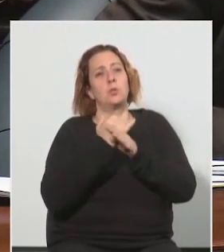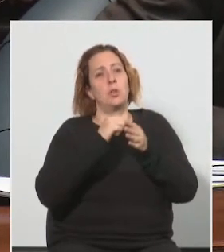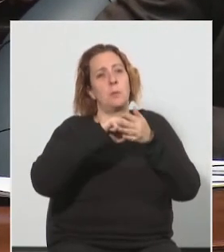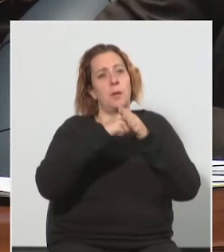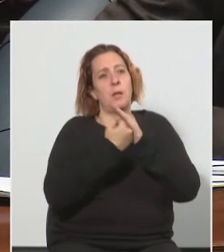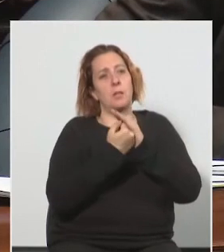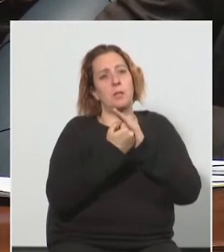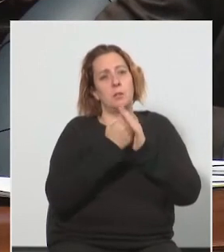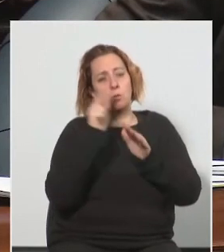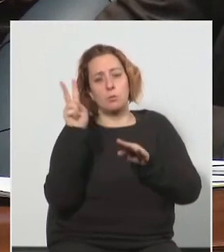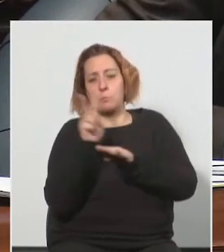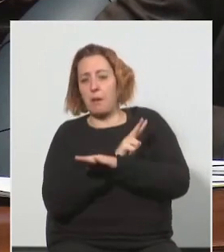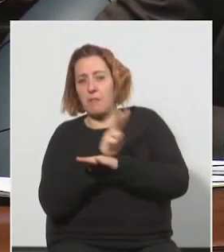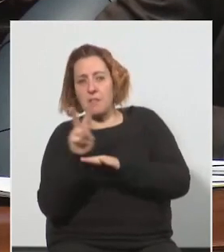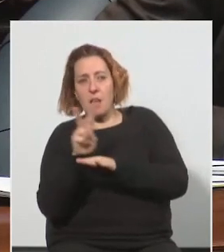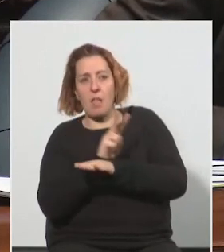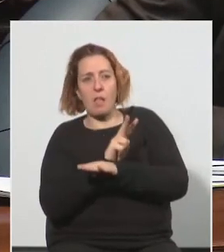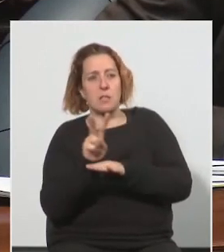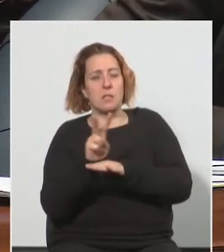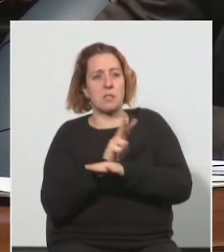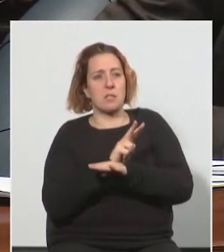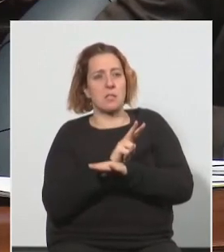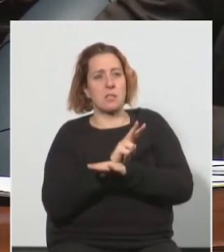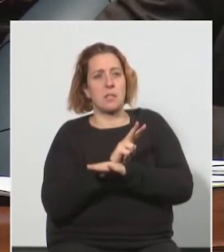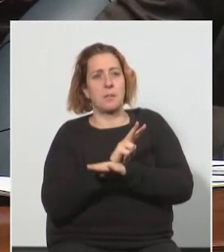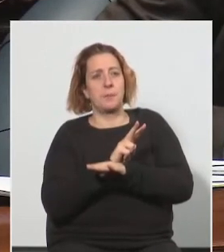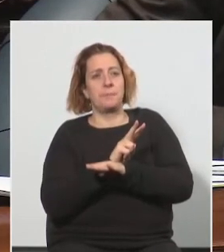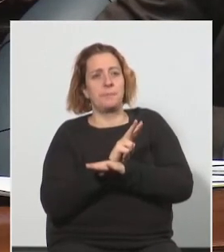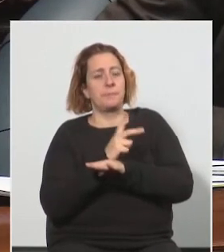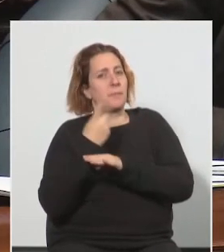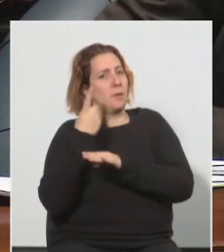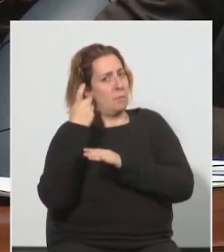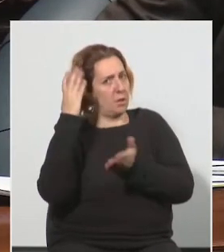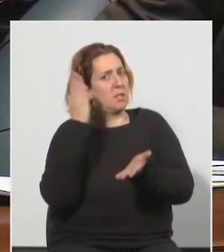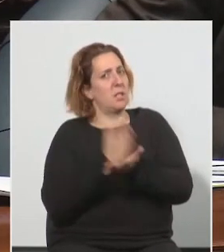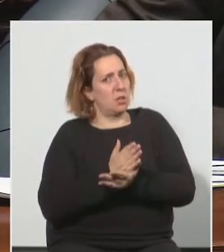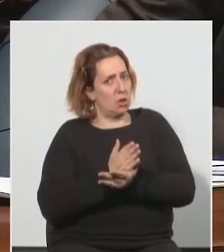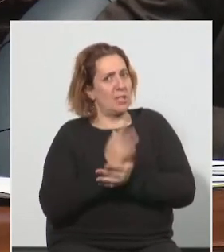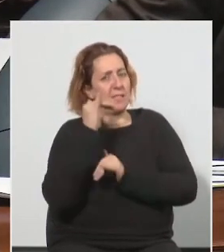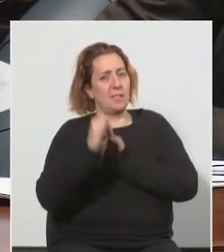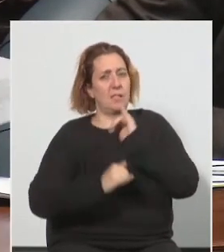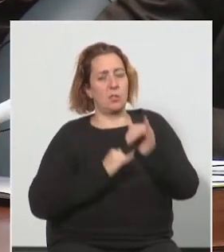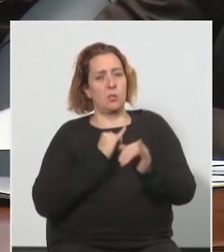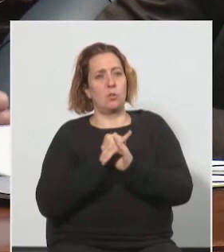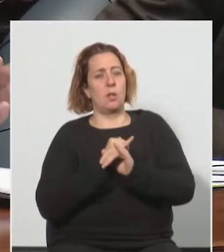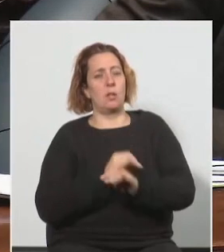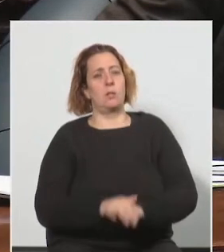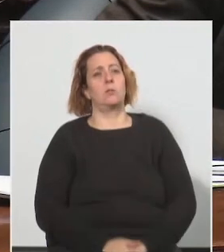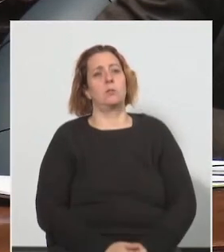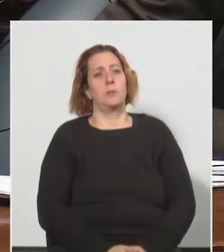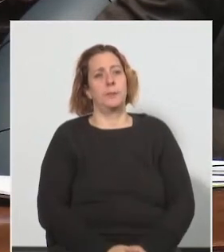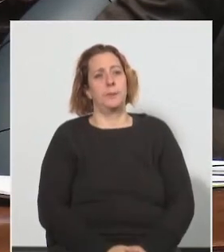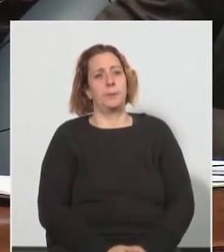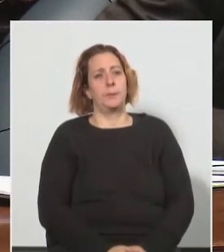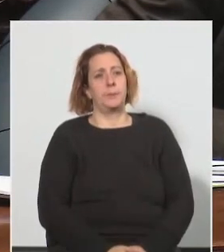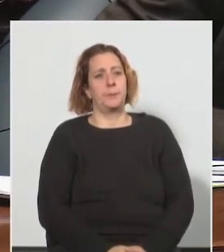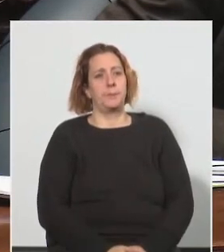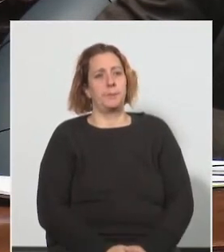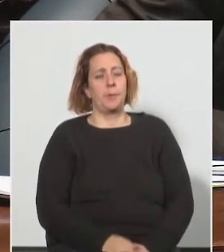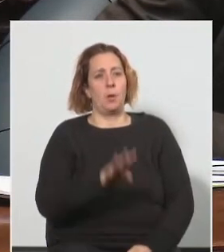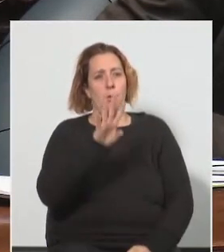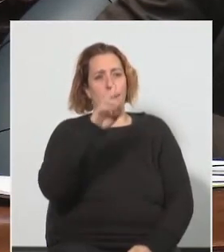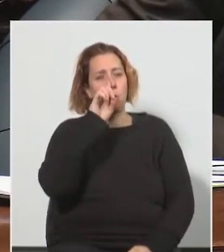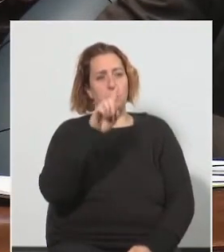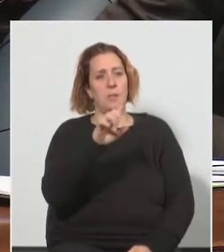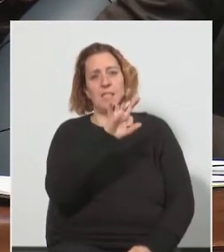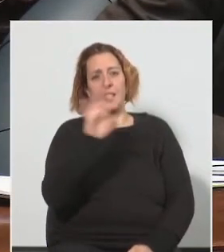bancarias supervisadas, entre comillas, fuertes sanciones internacionales. Los